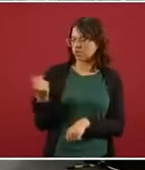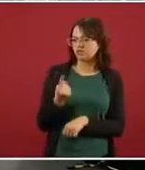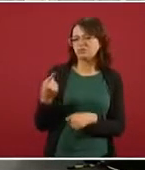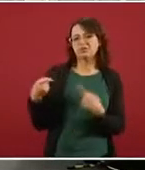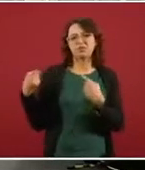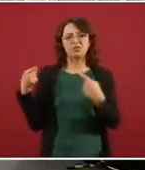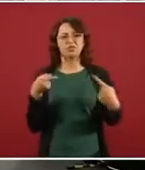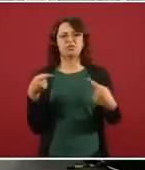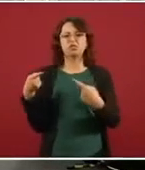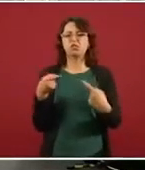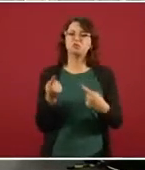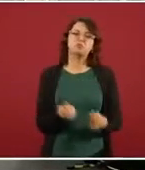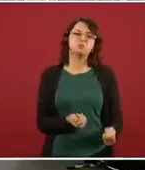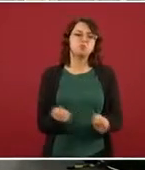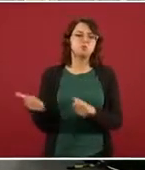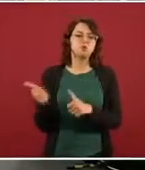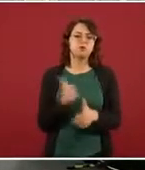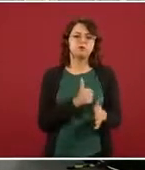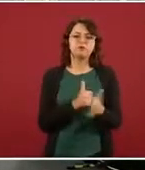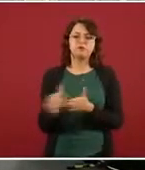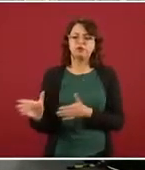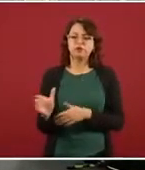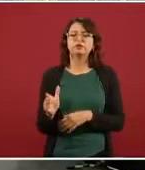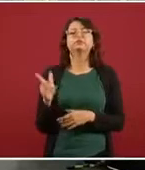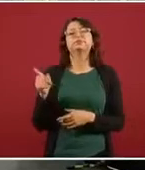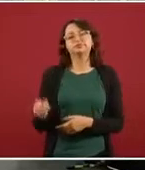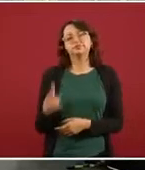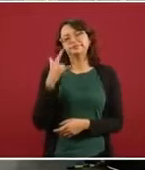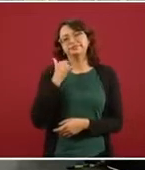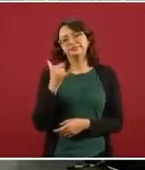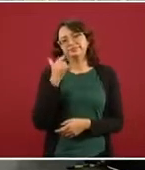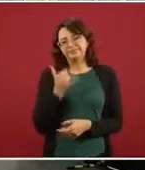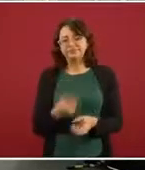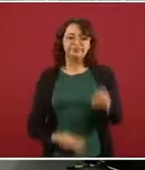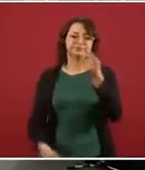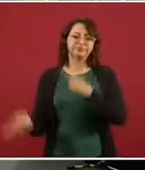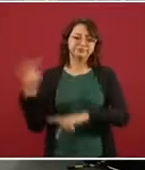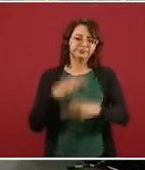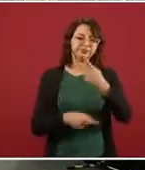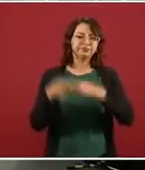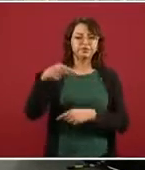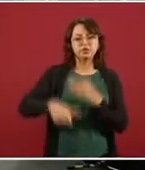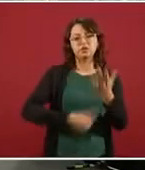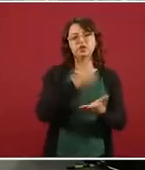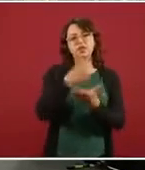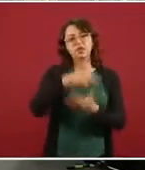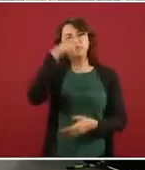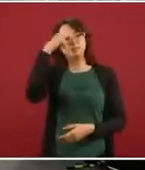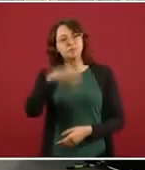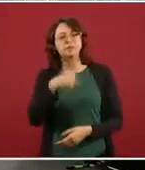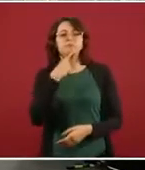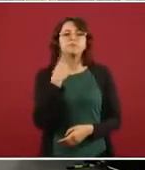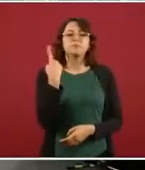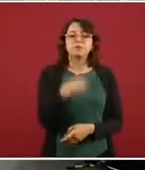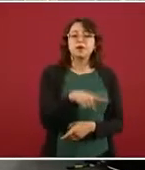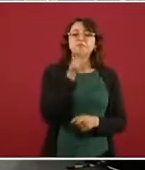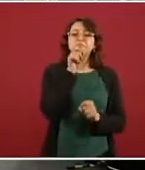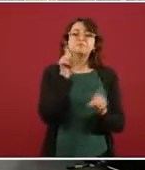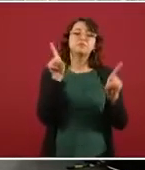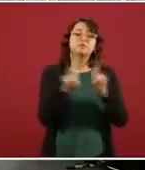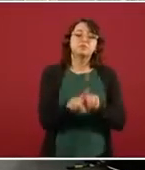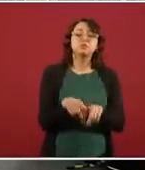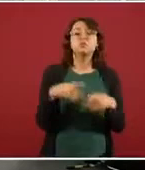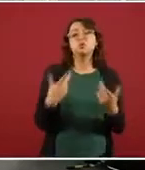lo despidieron, hizo el esfuerzo, vino aquí y denunció también que en diciembre pues se despide